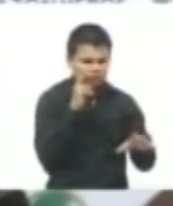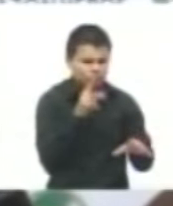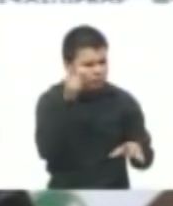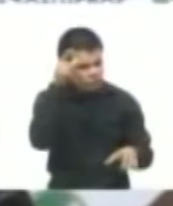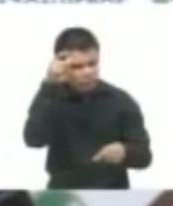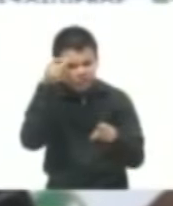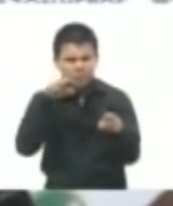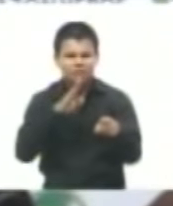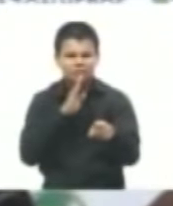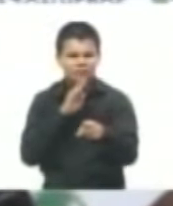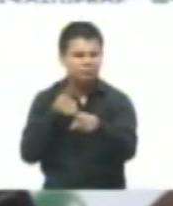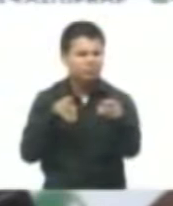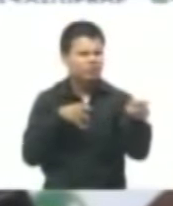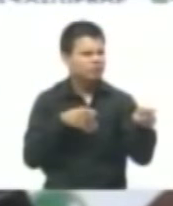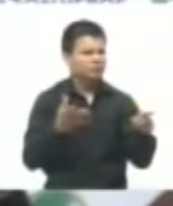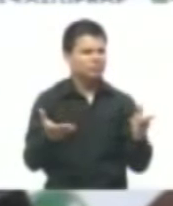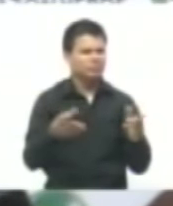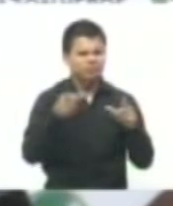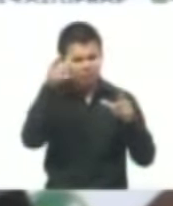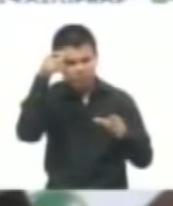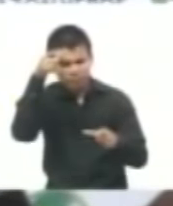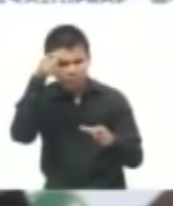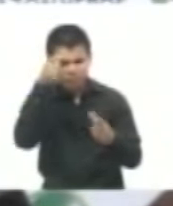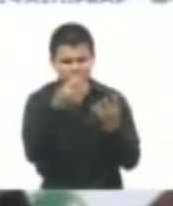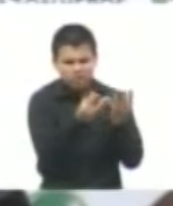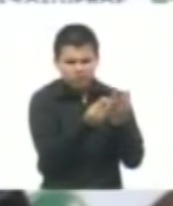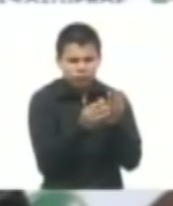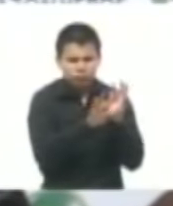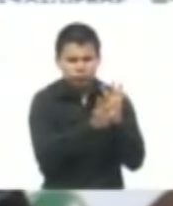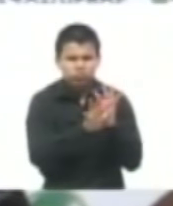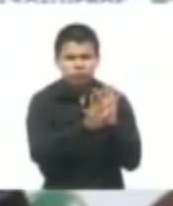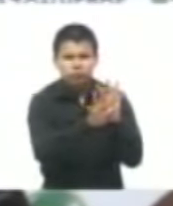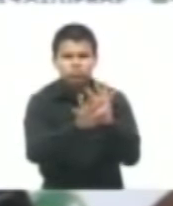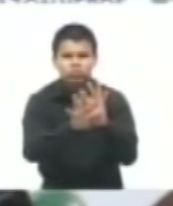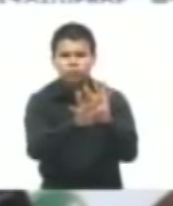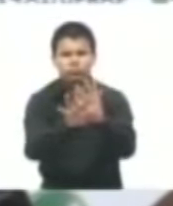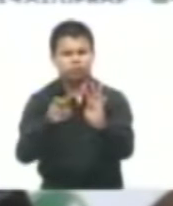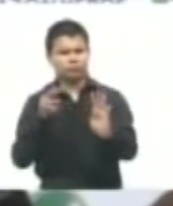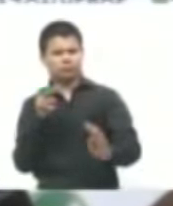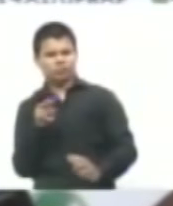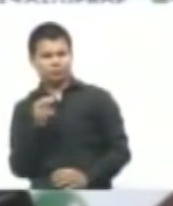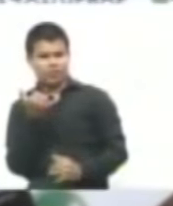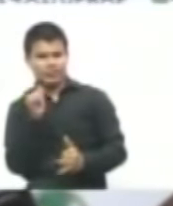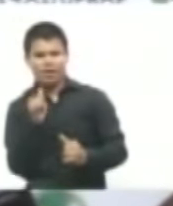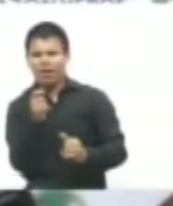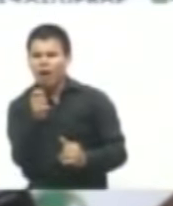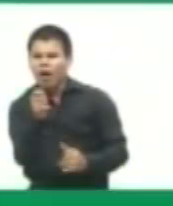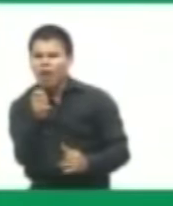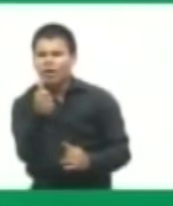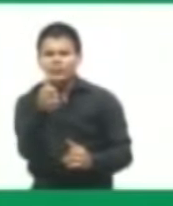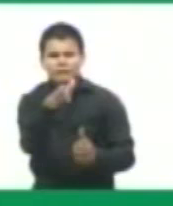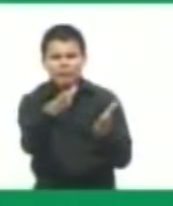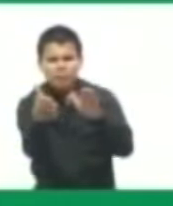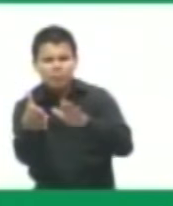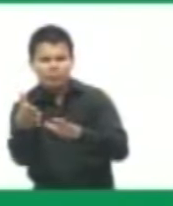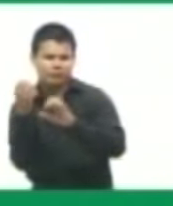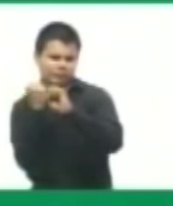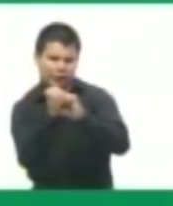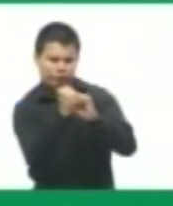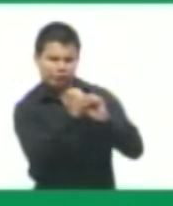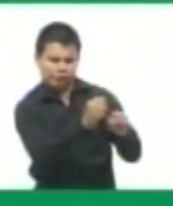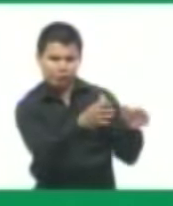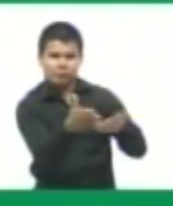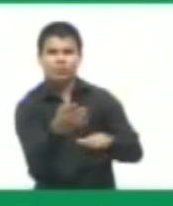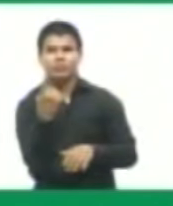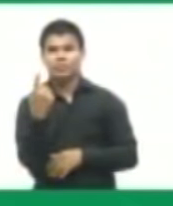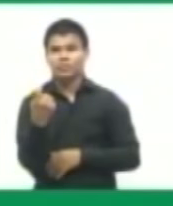este frigorífico y encuentra que en el frigorífico se encontraban estos emovientes que estaban ya listos para el sacrificio. Por este caso de abigeato,